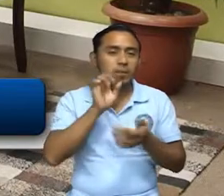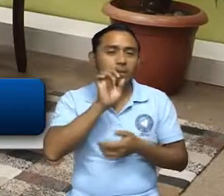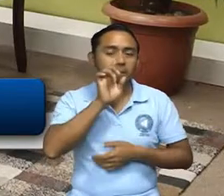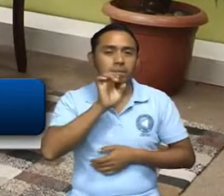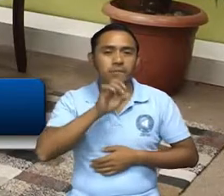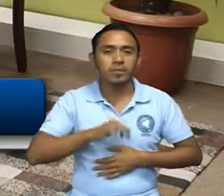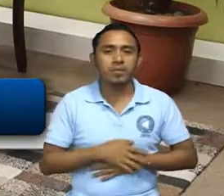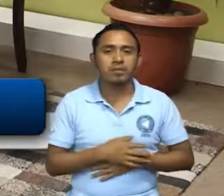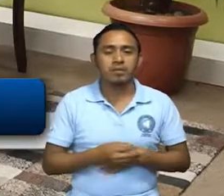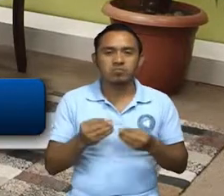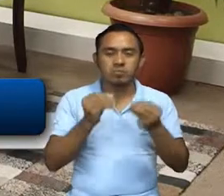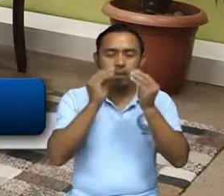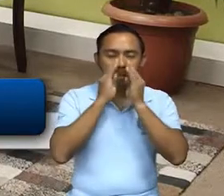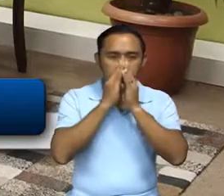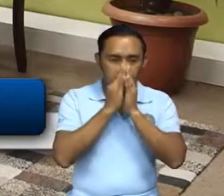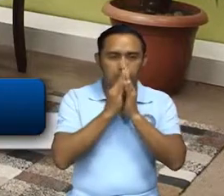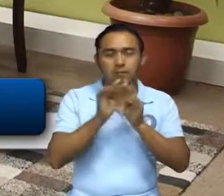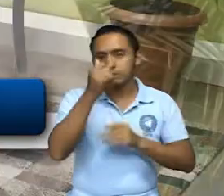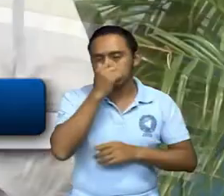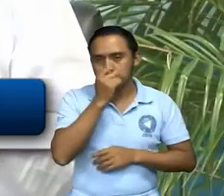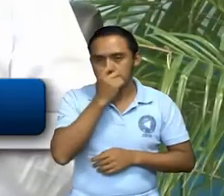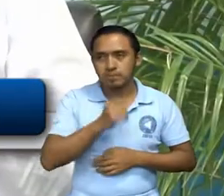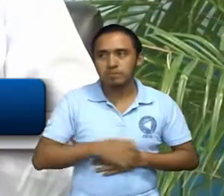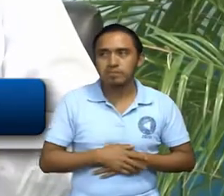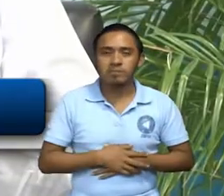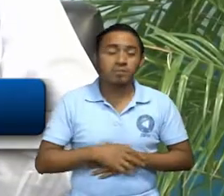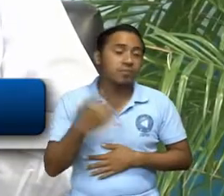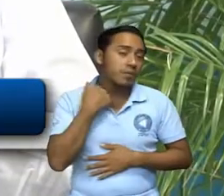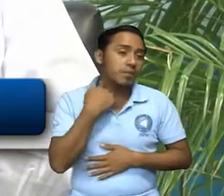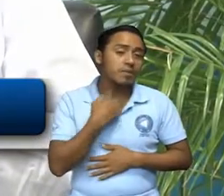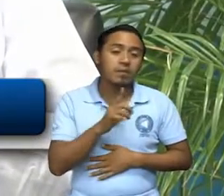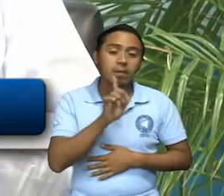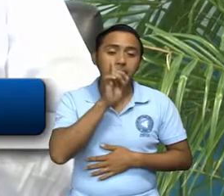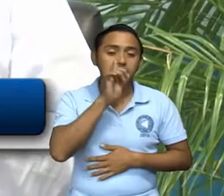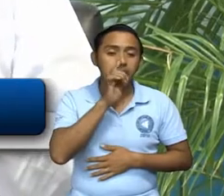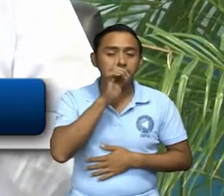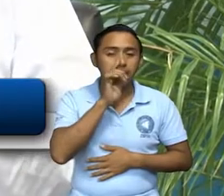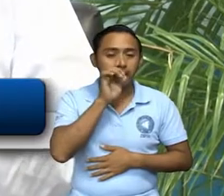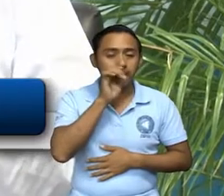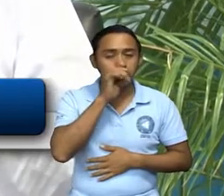decir?, acumulación de moco, una gripita, el niño siempre busca cómo limpiarse, ¿ya?